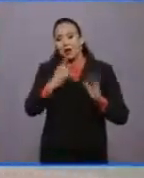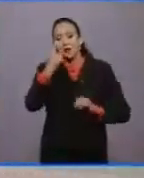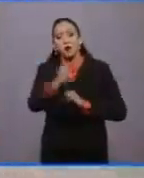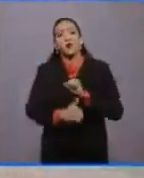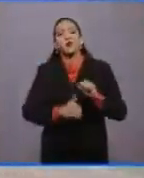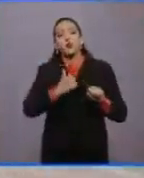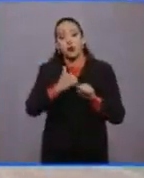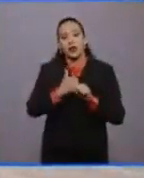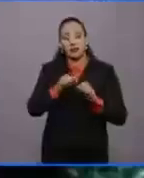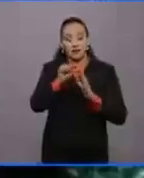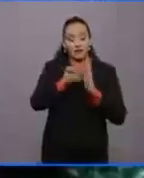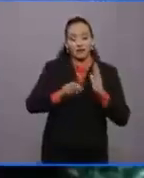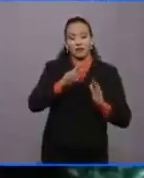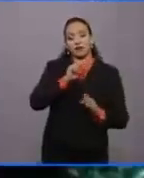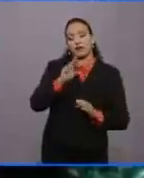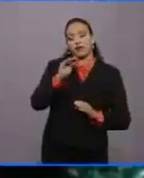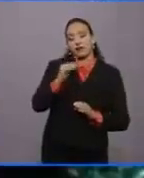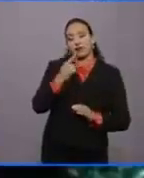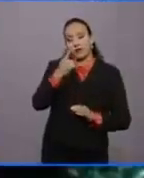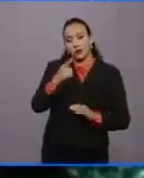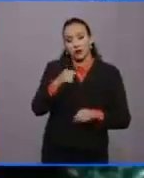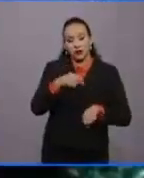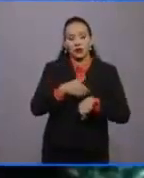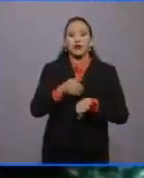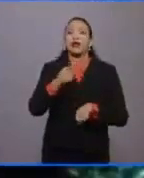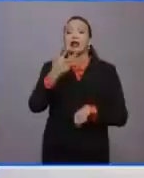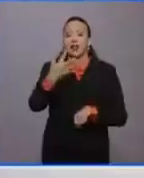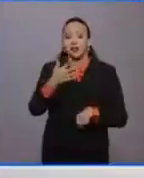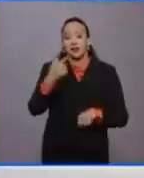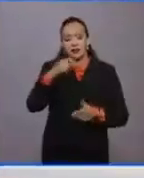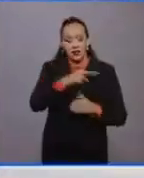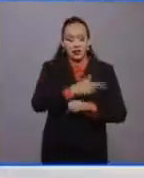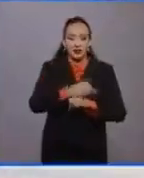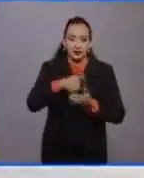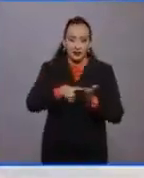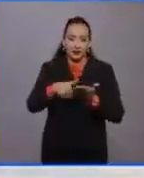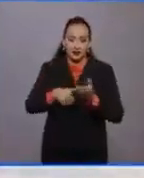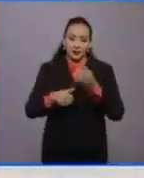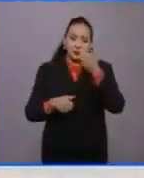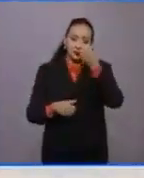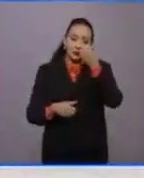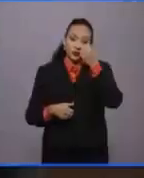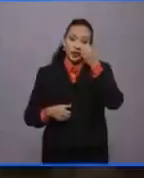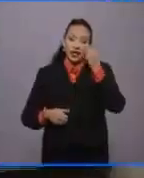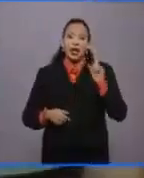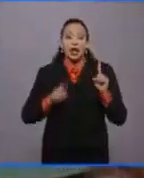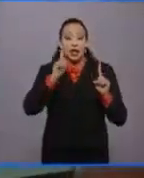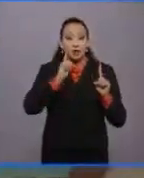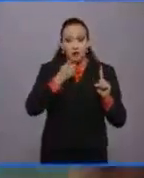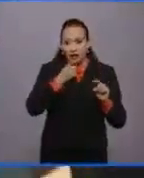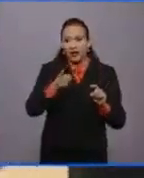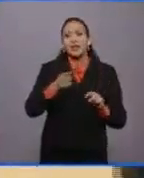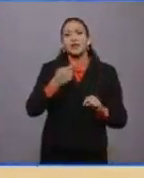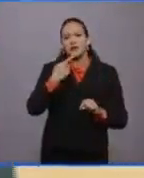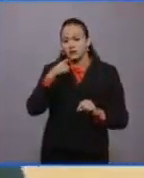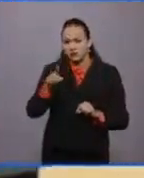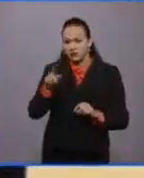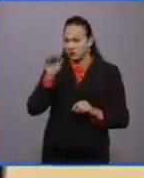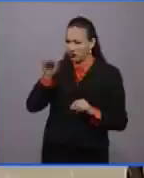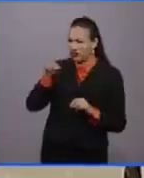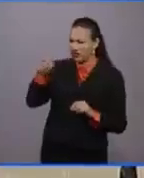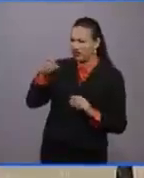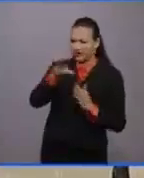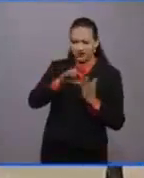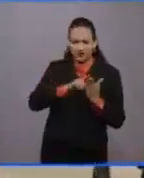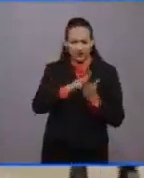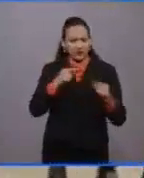establecido en el artículo 291 quintus de dicho Código Civil. La mujer reclamó vía amparo la inconstitucionalidad